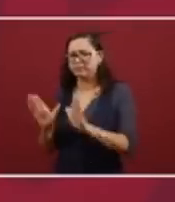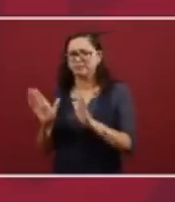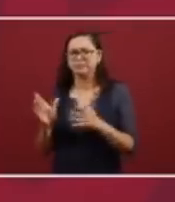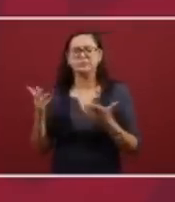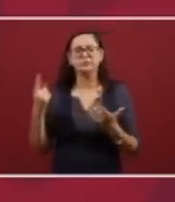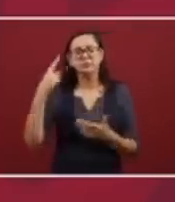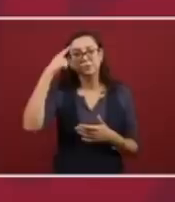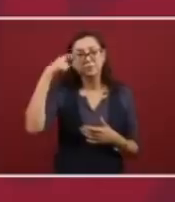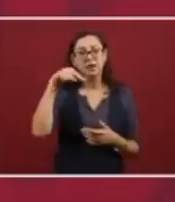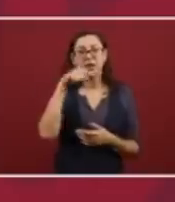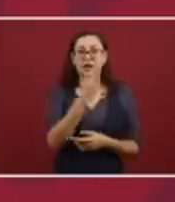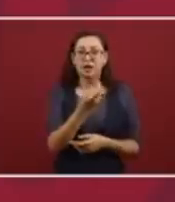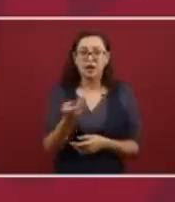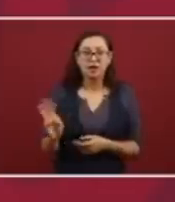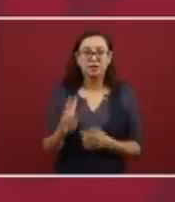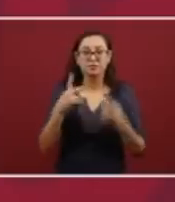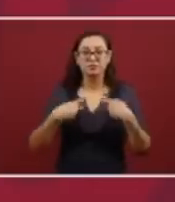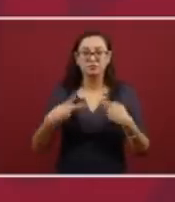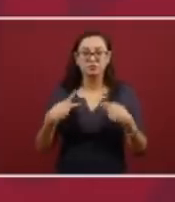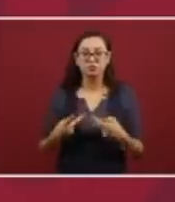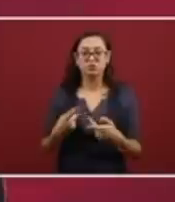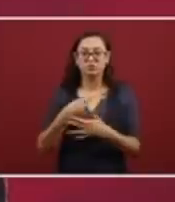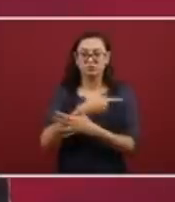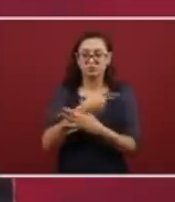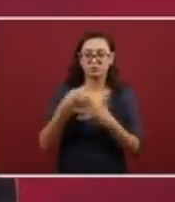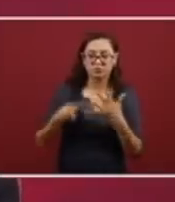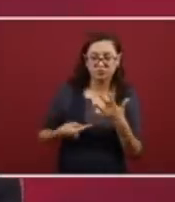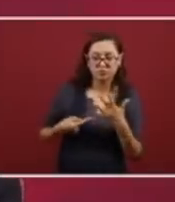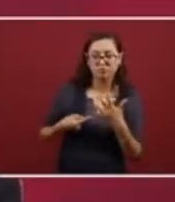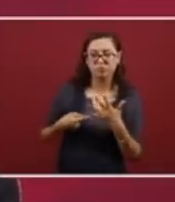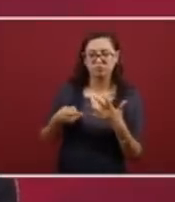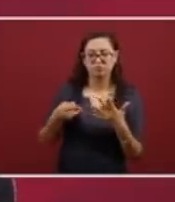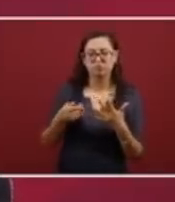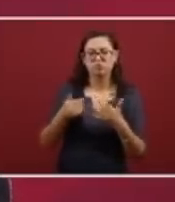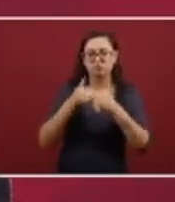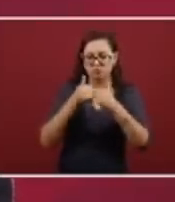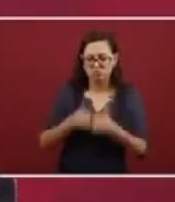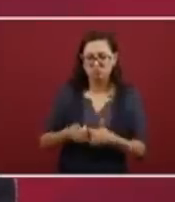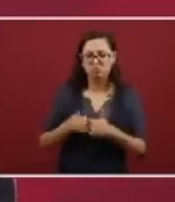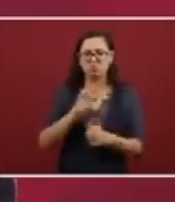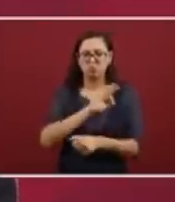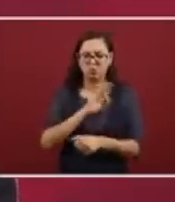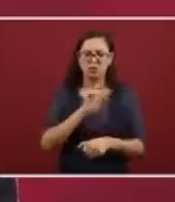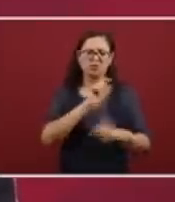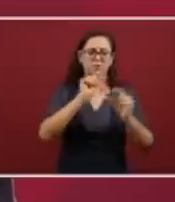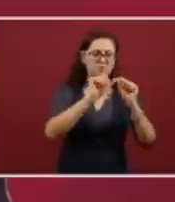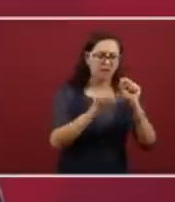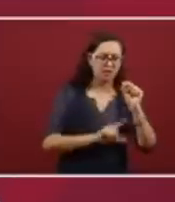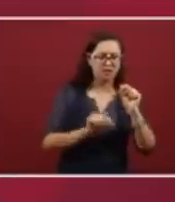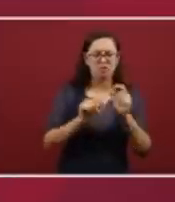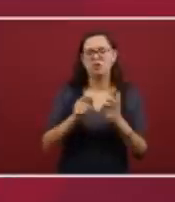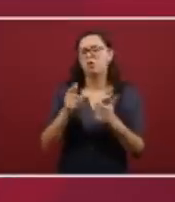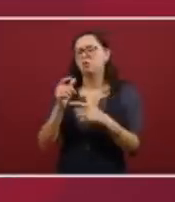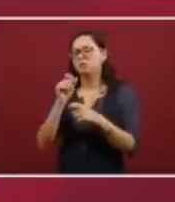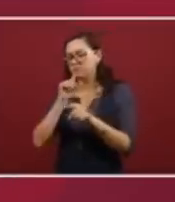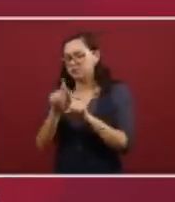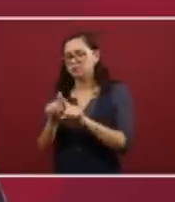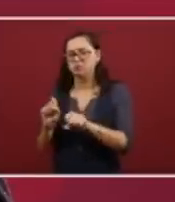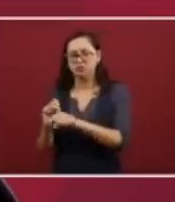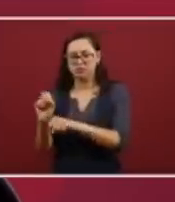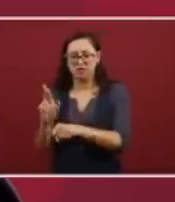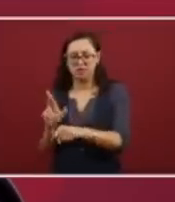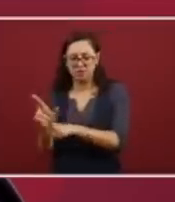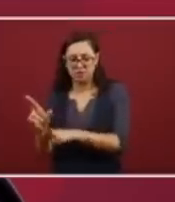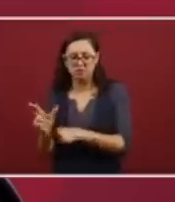opciones en méxico en el salvador entonces si tenemos y